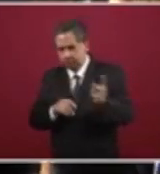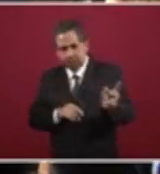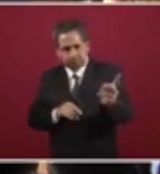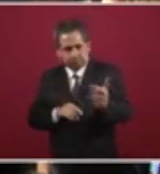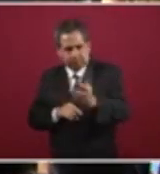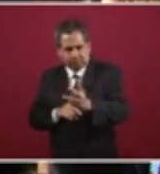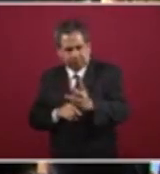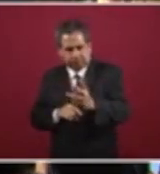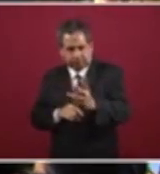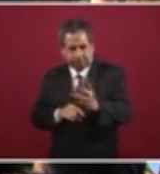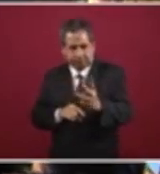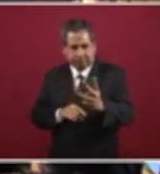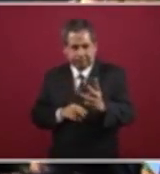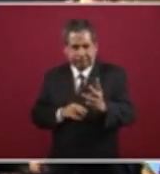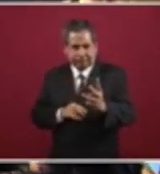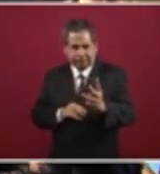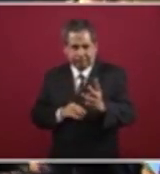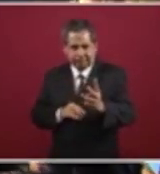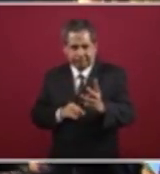Jesús.